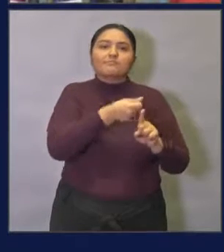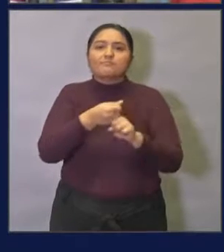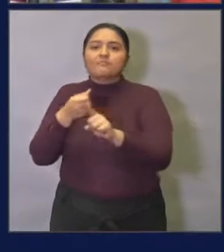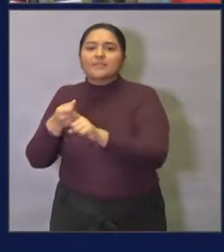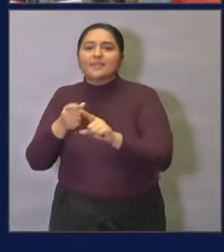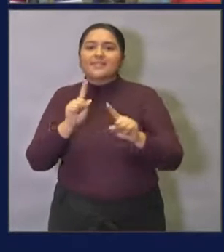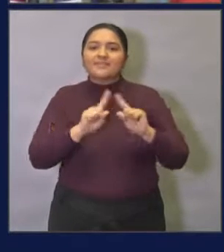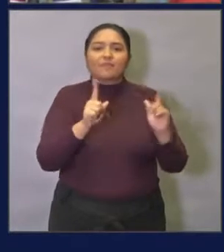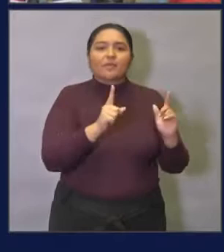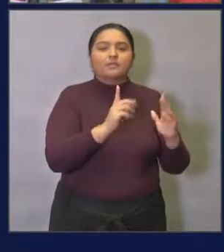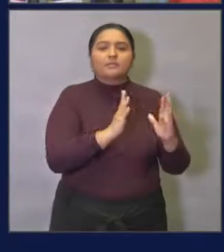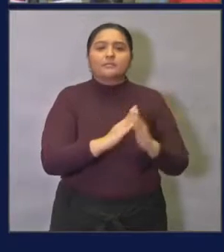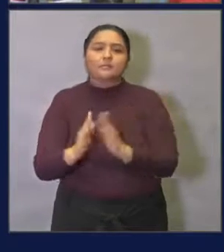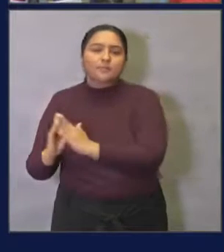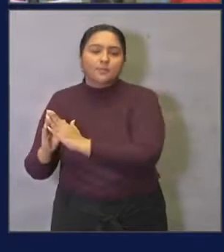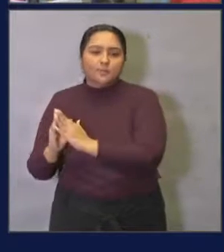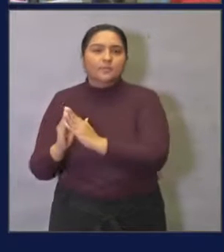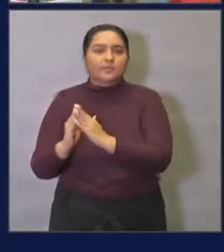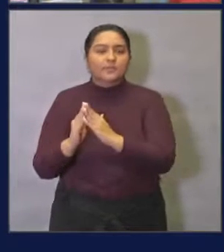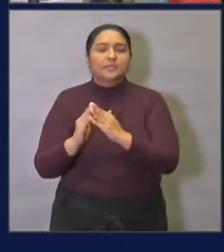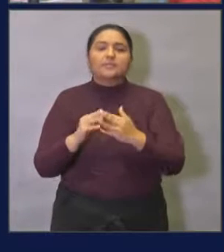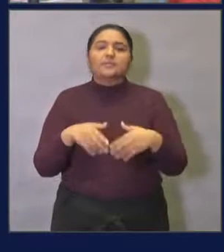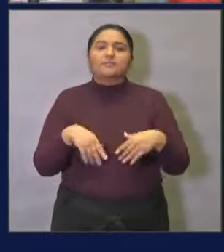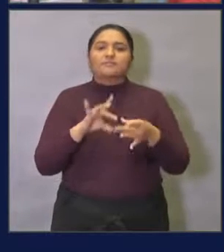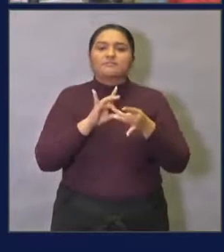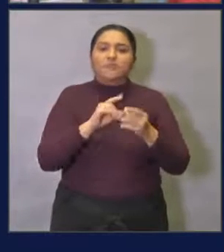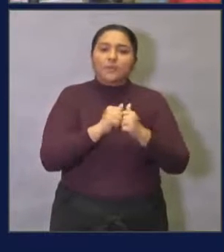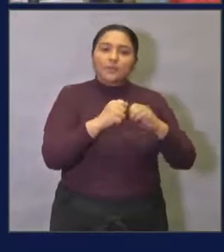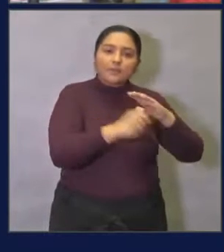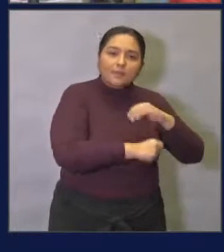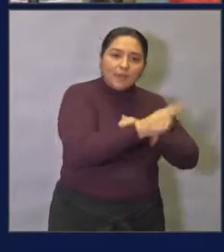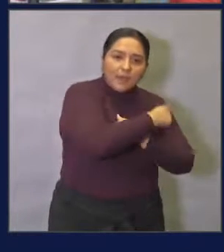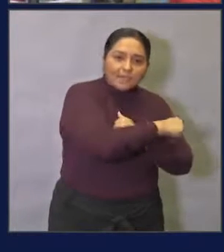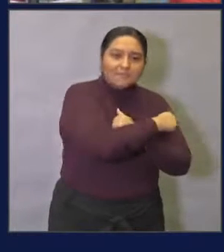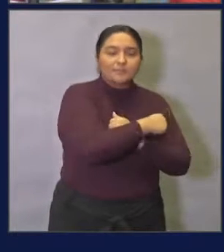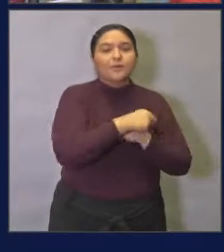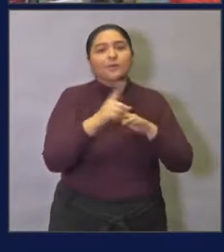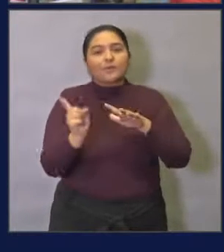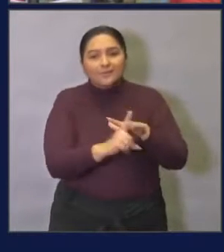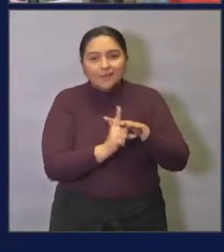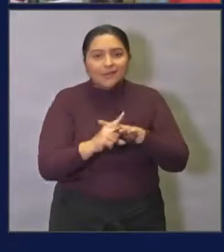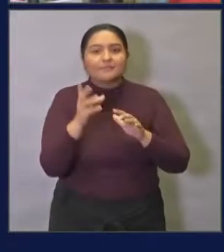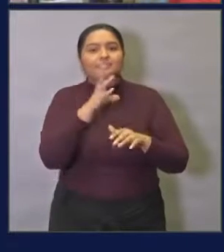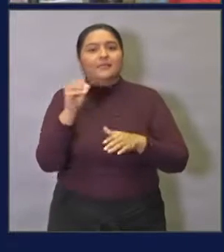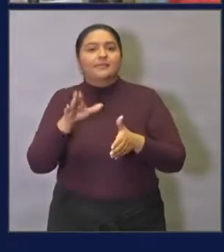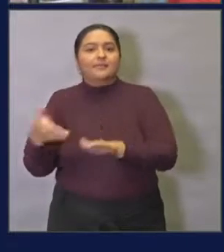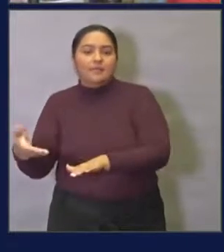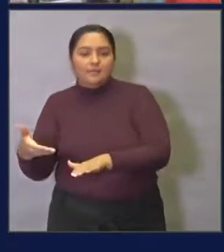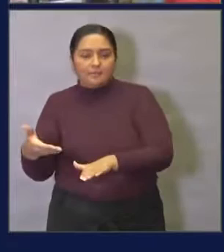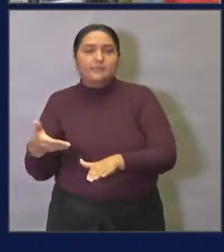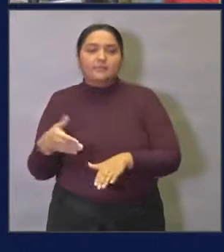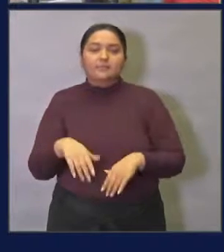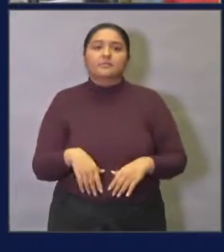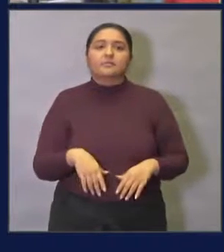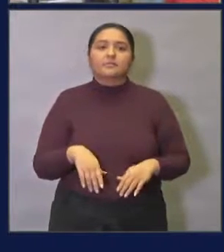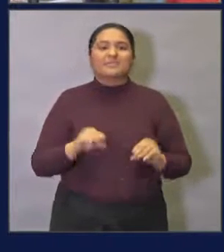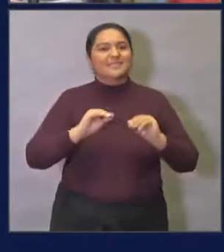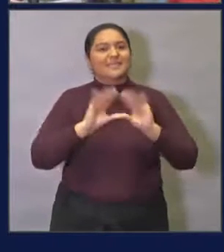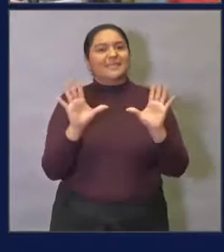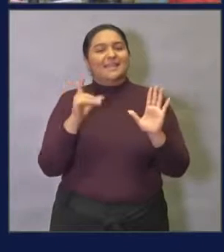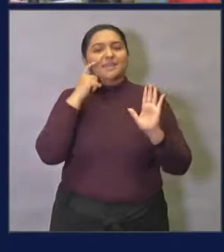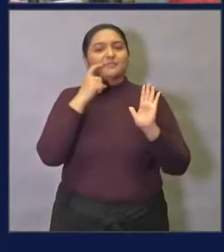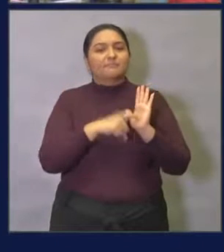residentes en términos de casos, hospitalizaciones y fallecimientos. A medida que aumentan los casos, es muy claro